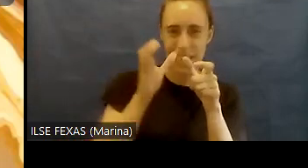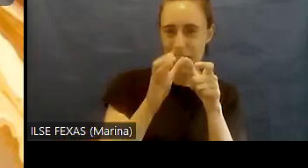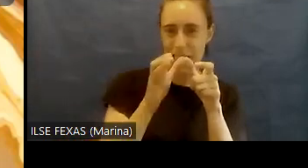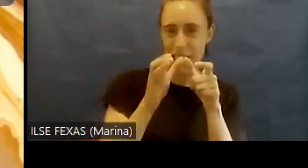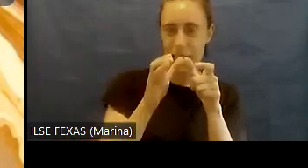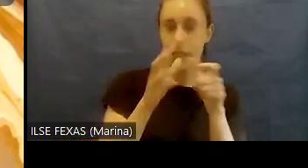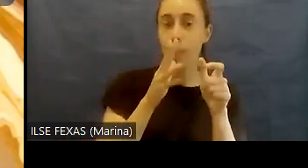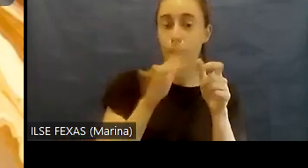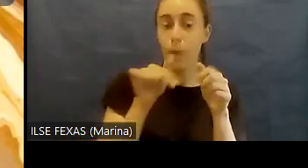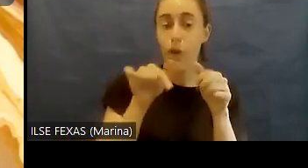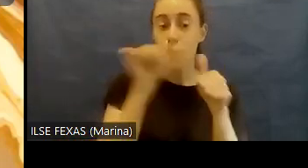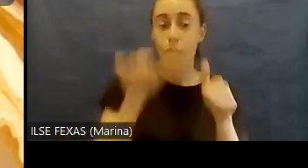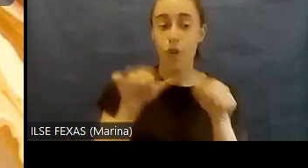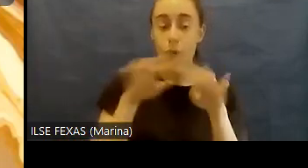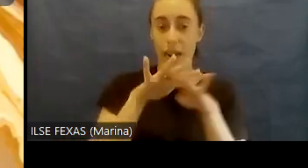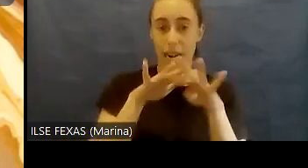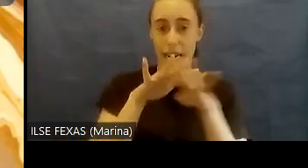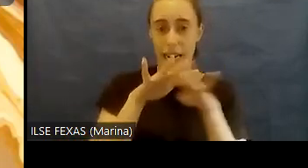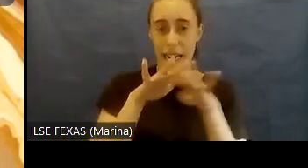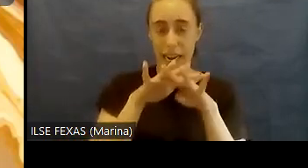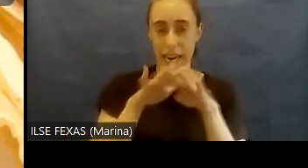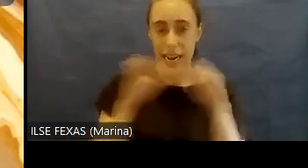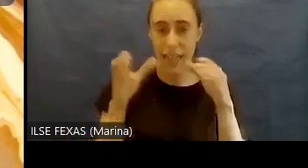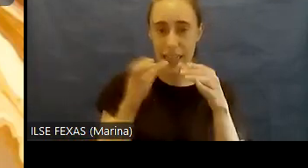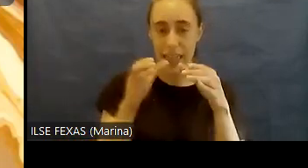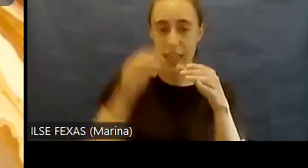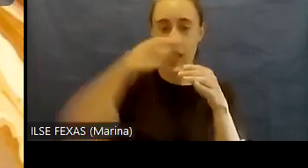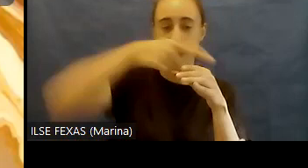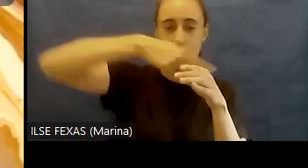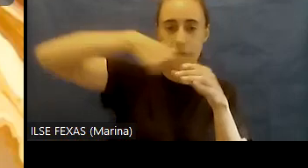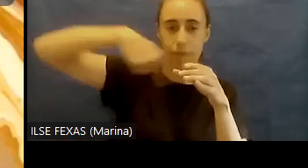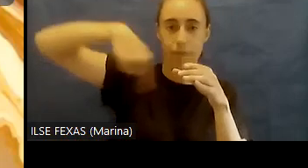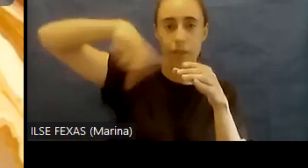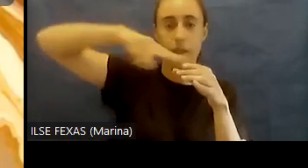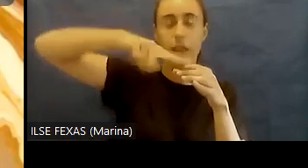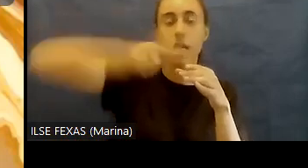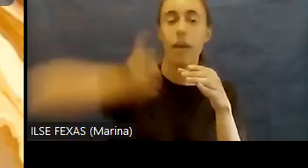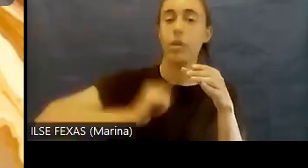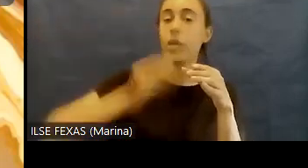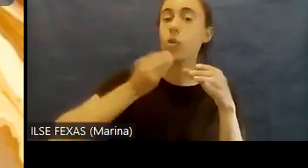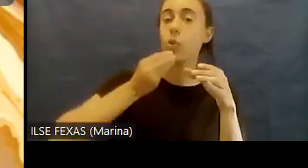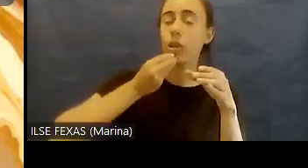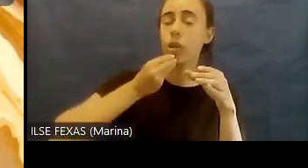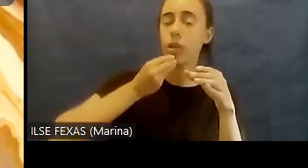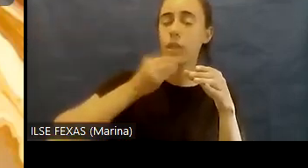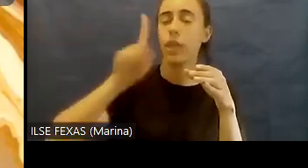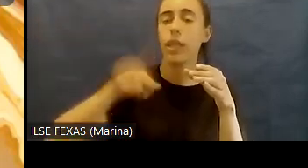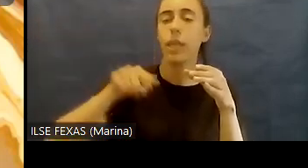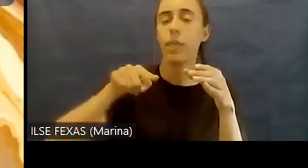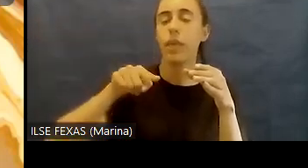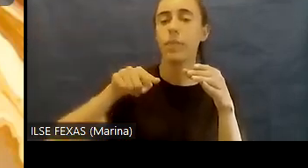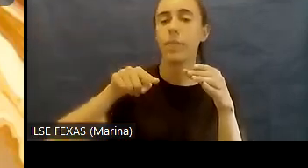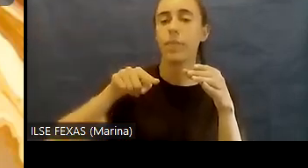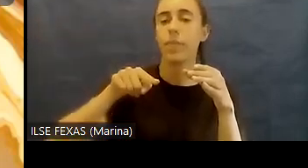tienen alrededor un espacio que les sirve de nutrición, llegan los vasos, tienen también